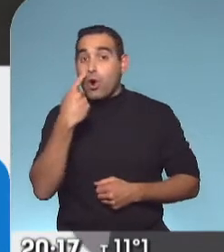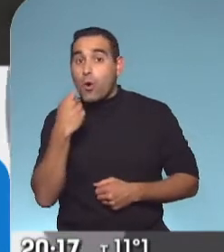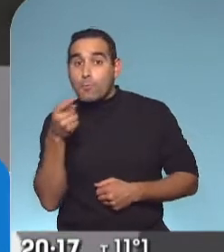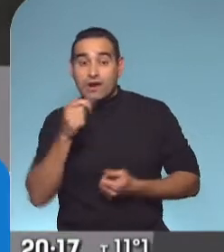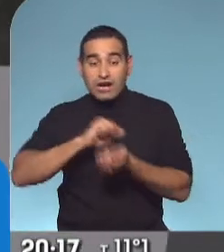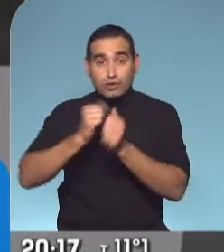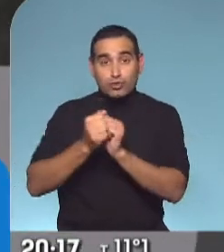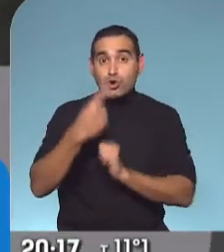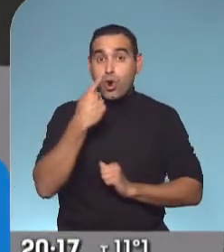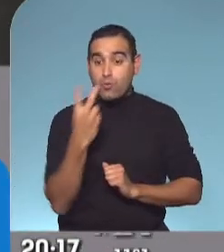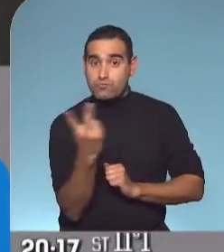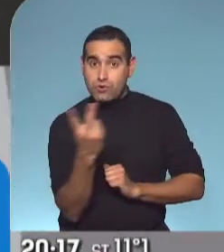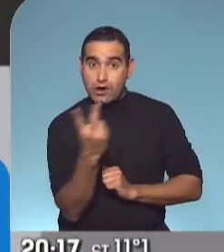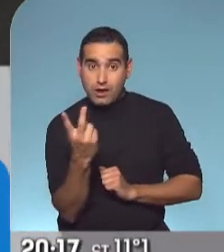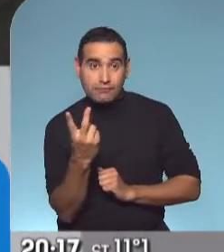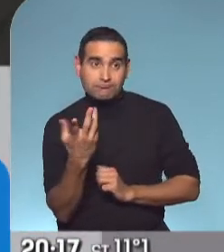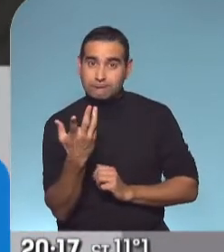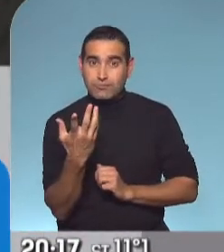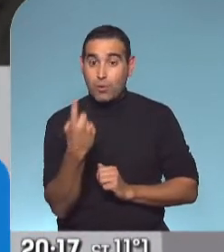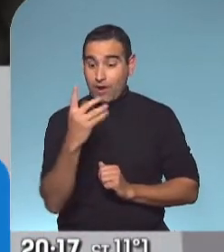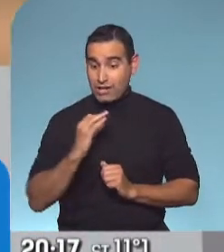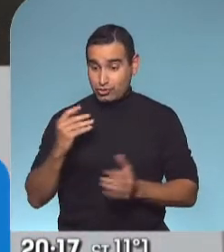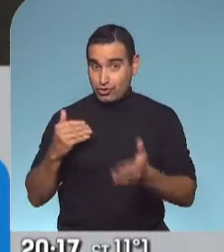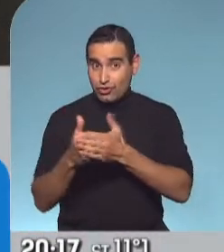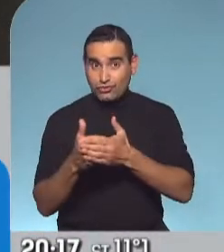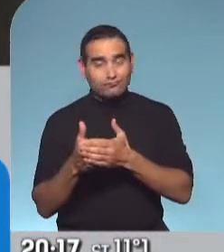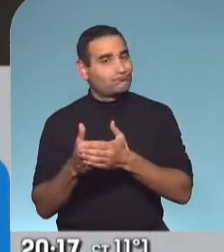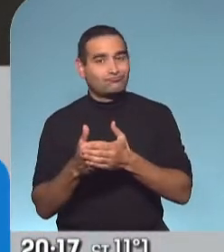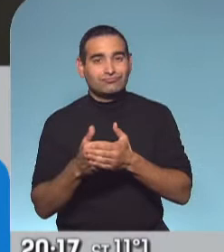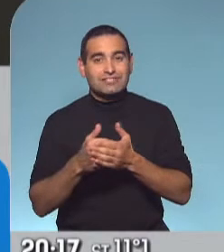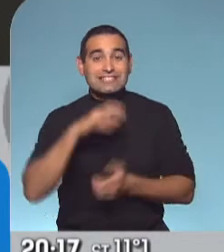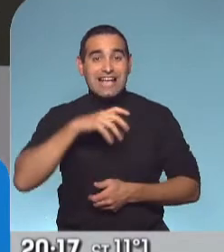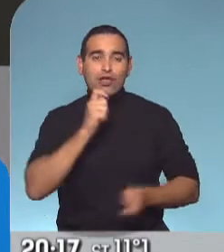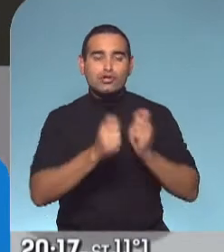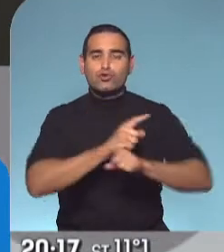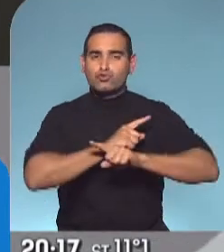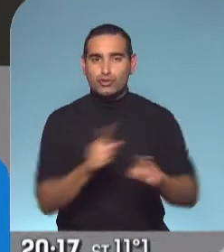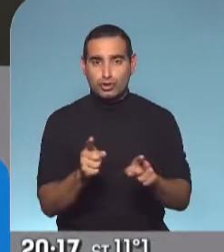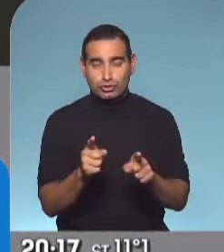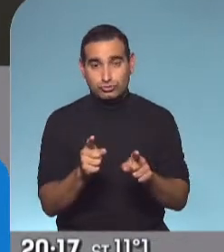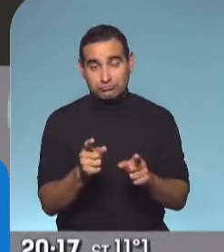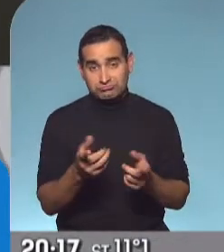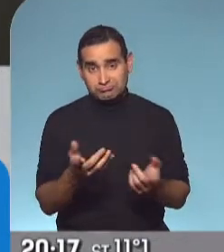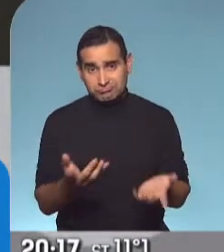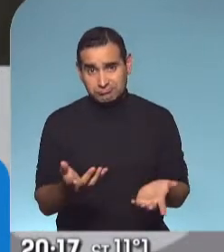relaciones sexuales con un hombre durante el último año, no podía donar. Se supone